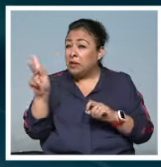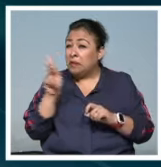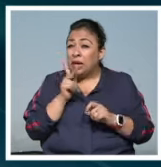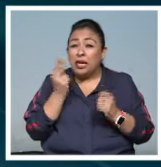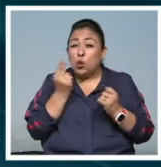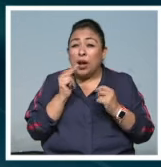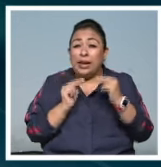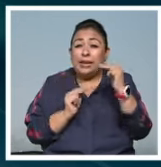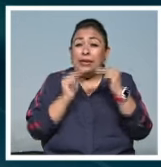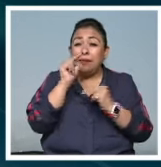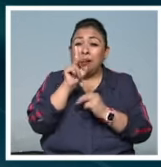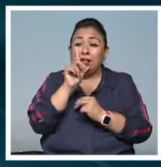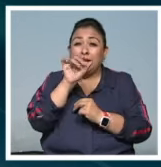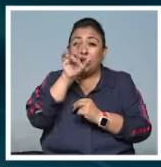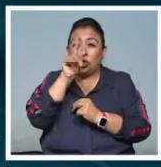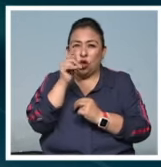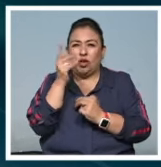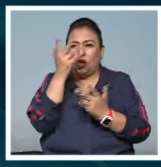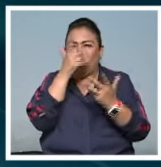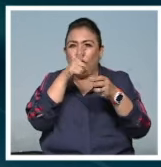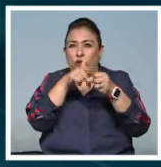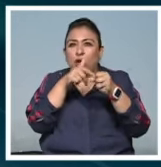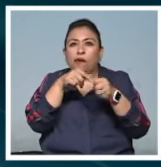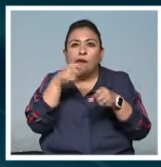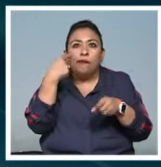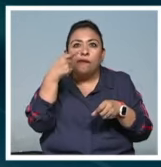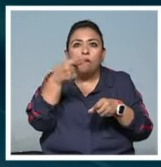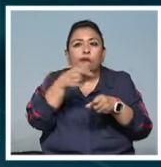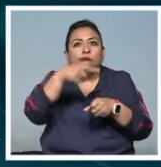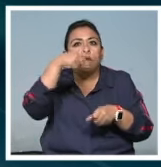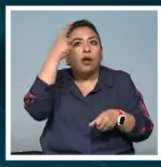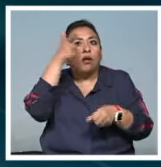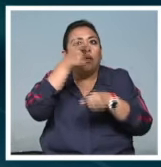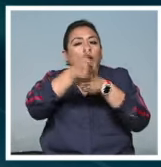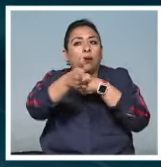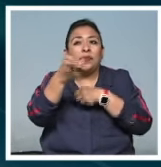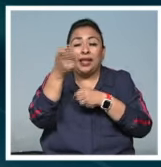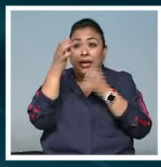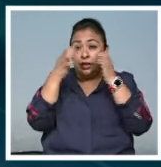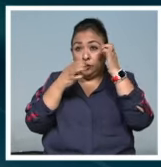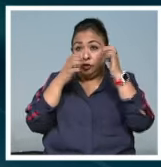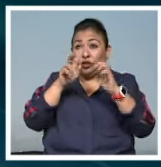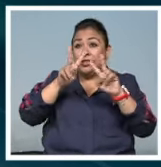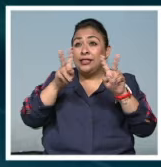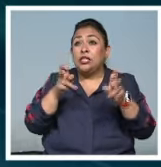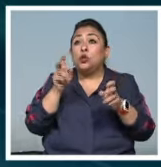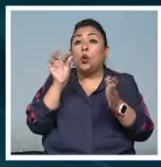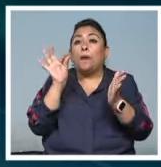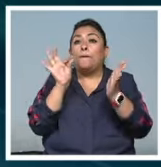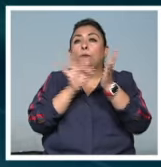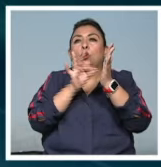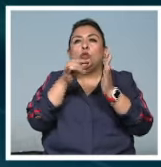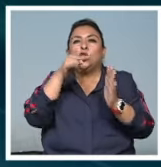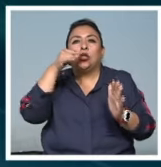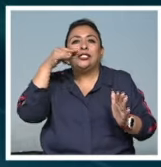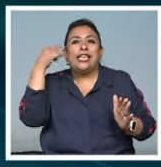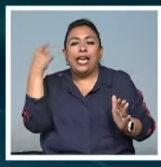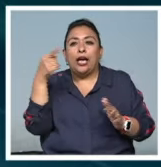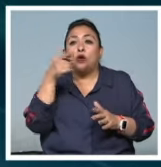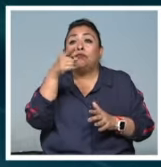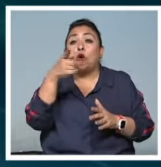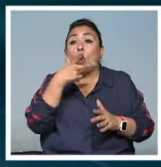grado de daltonismo que yo, los podemos ver más fácilmente. Con esta exposición titulada Punto Ciego, el artista